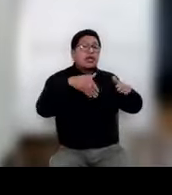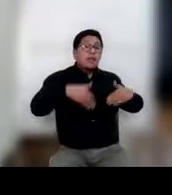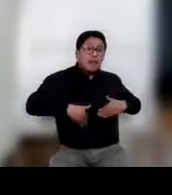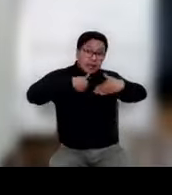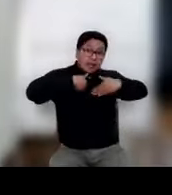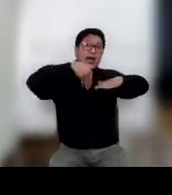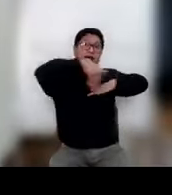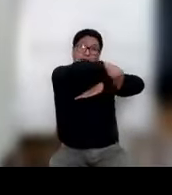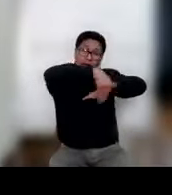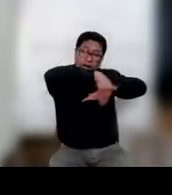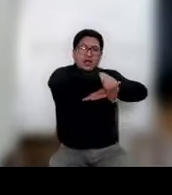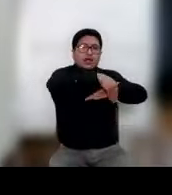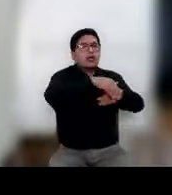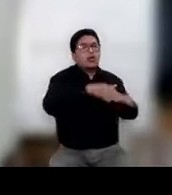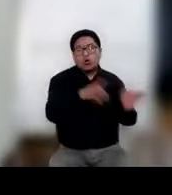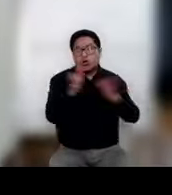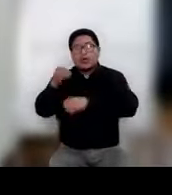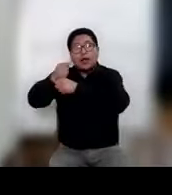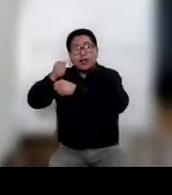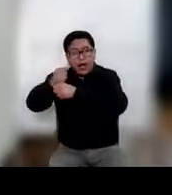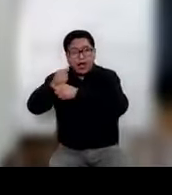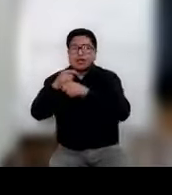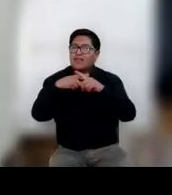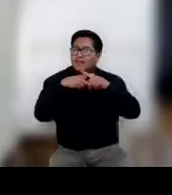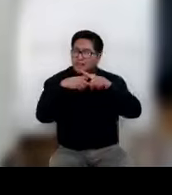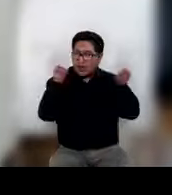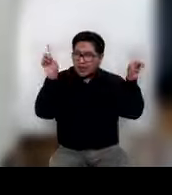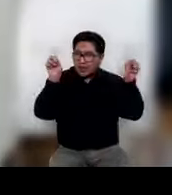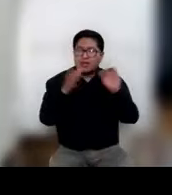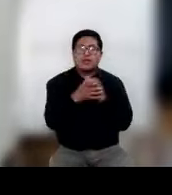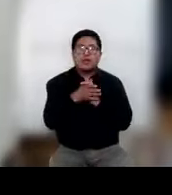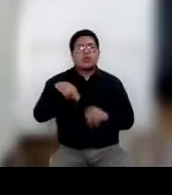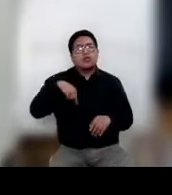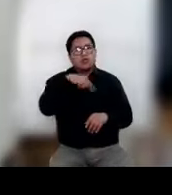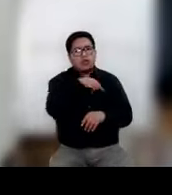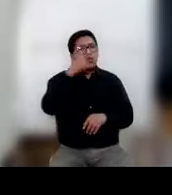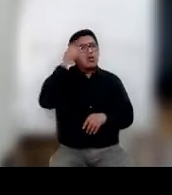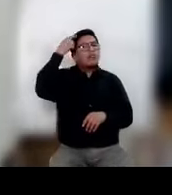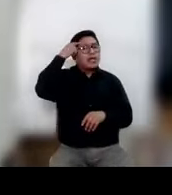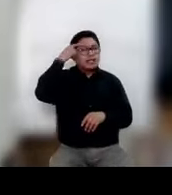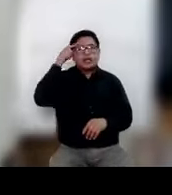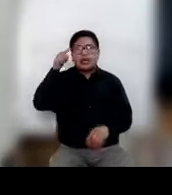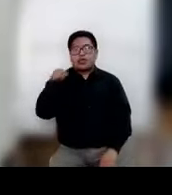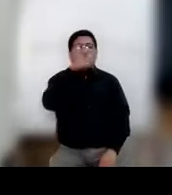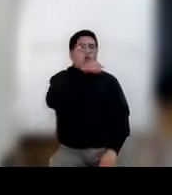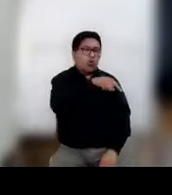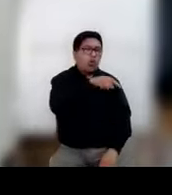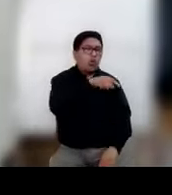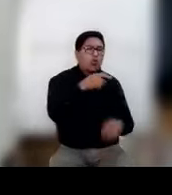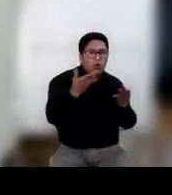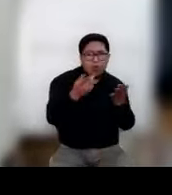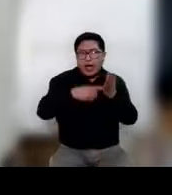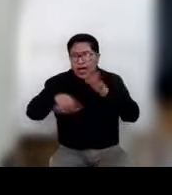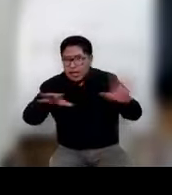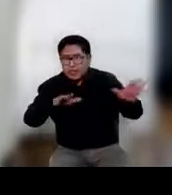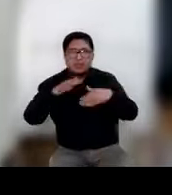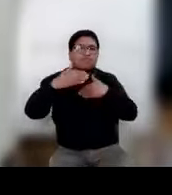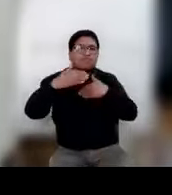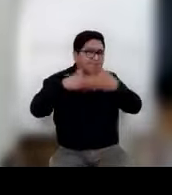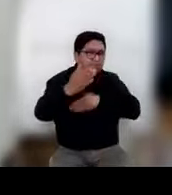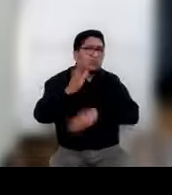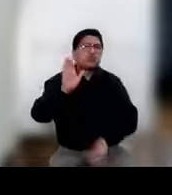situación de calle por quienes también tenemos que hacer acciones tenemos que ver qué se puede hacer y es una tarea pendiente para